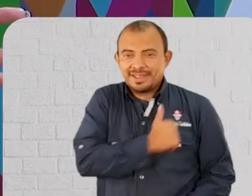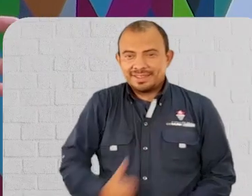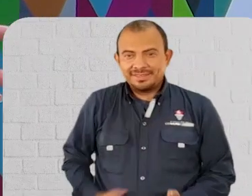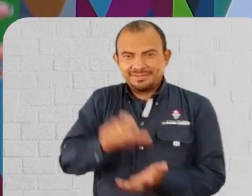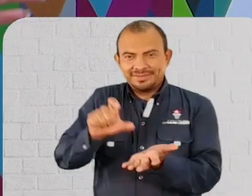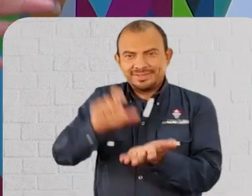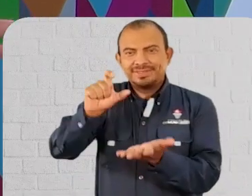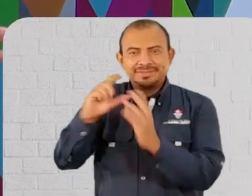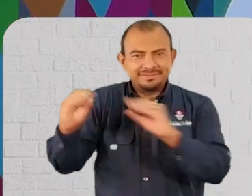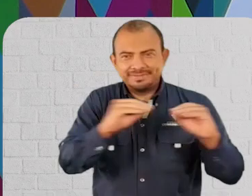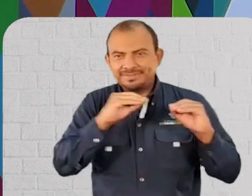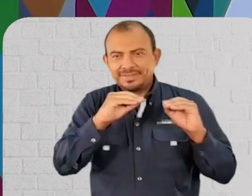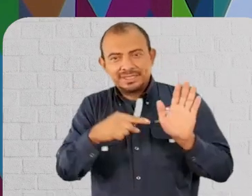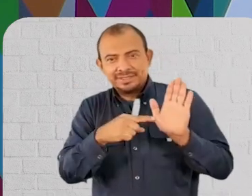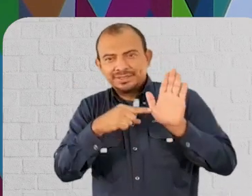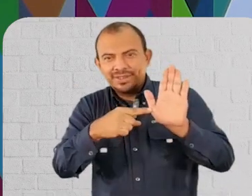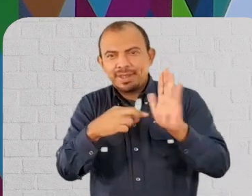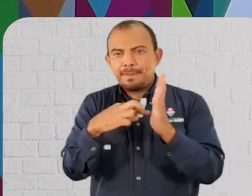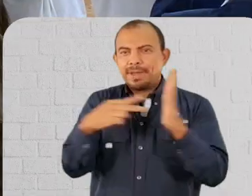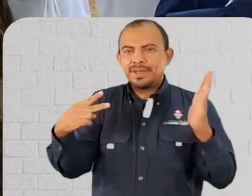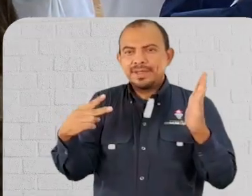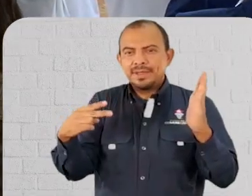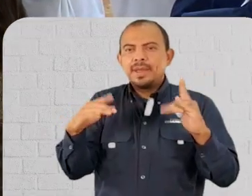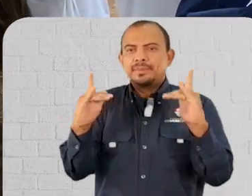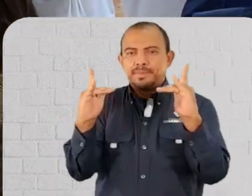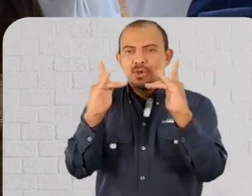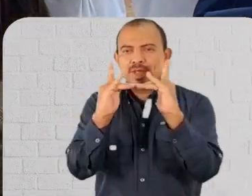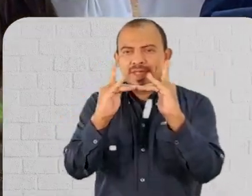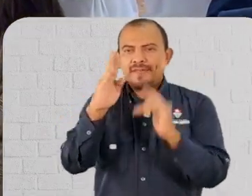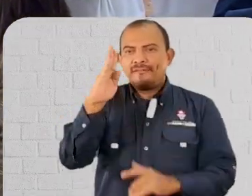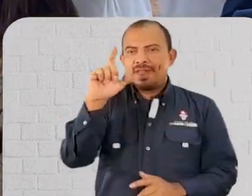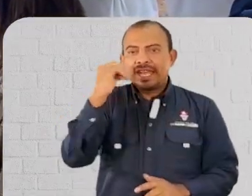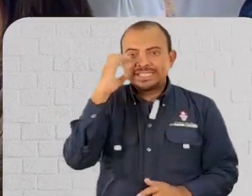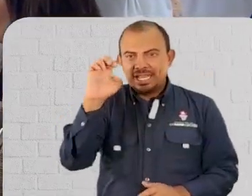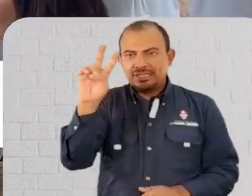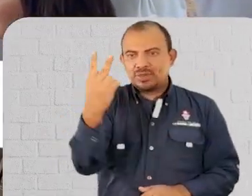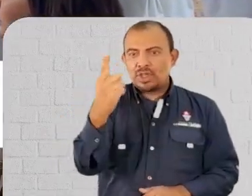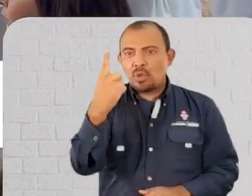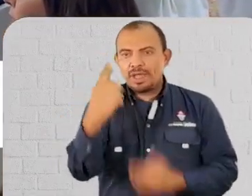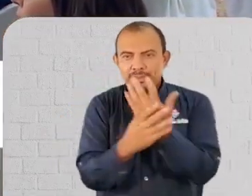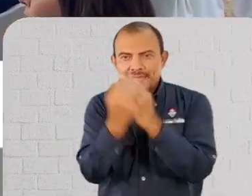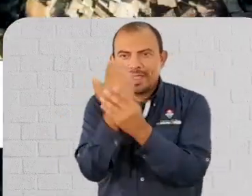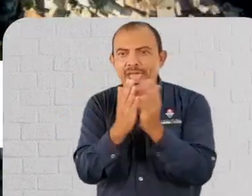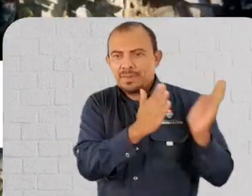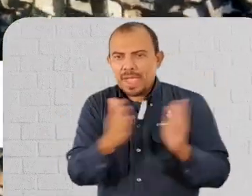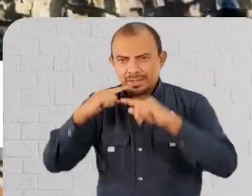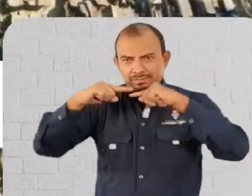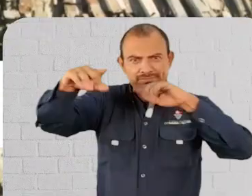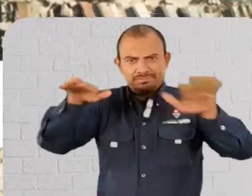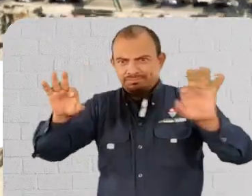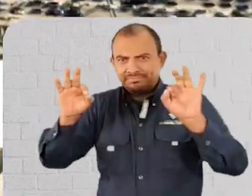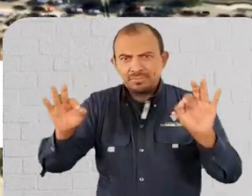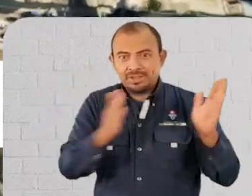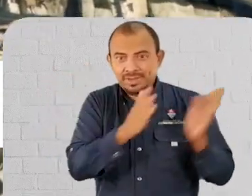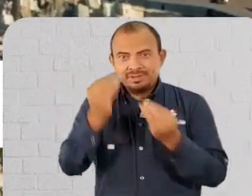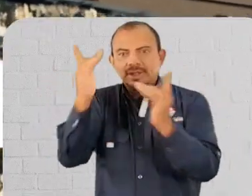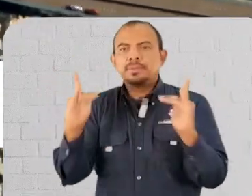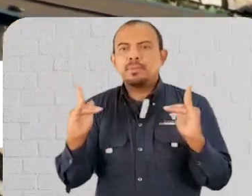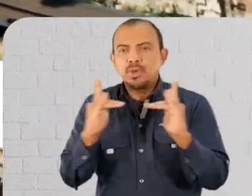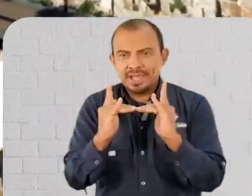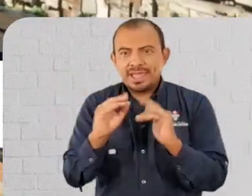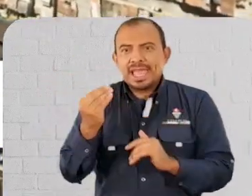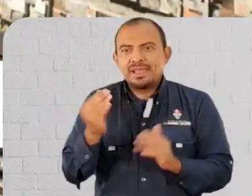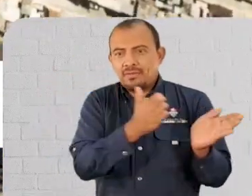el alcalde de la ciudad participó en la presentación del proyecto Puente Belice 2, una obra tipo bimodal paralela al